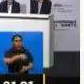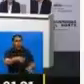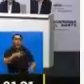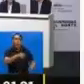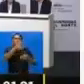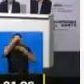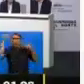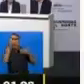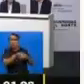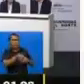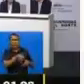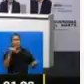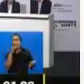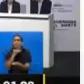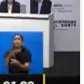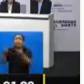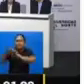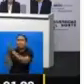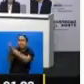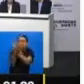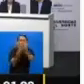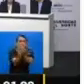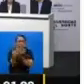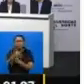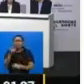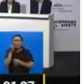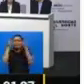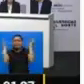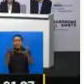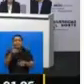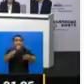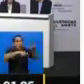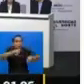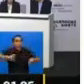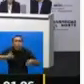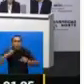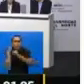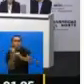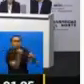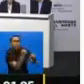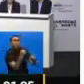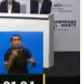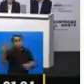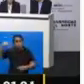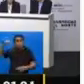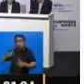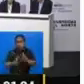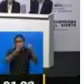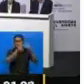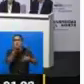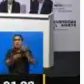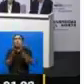bárbaro que un gobierno contemporáneo haya cometido en Colombia, miles de jóvenes asesinados. Como congresista denuncié